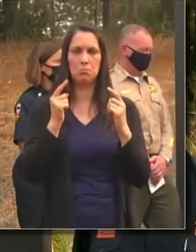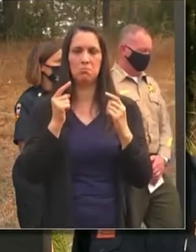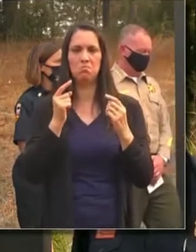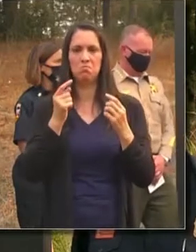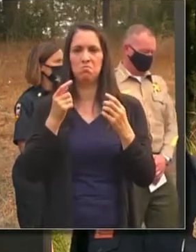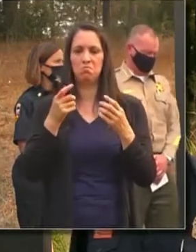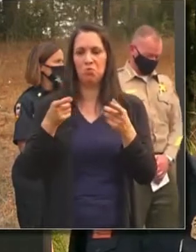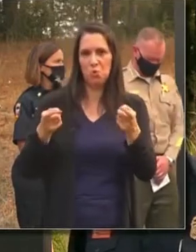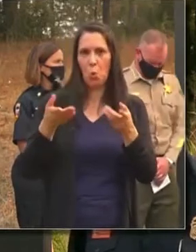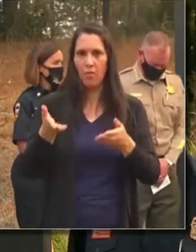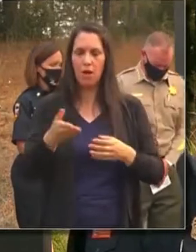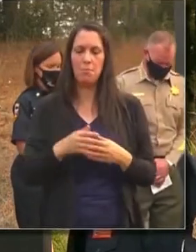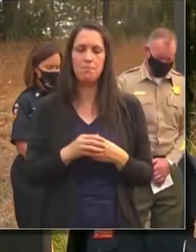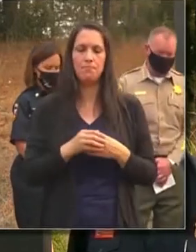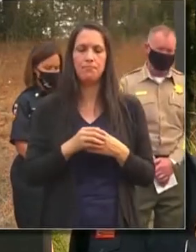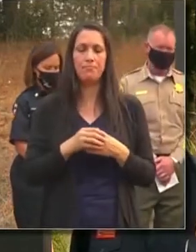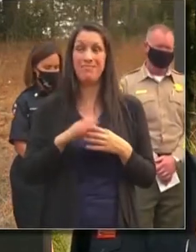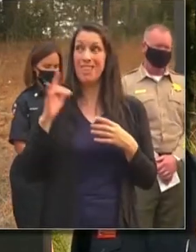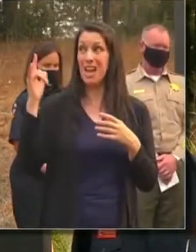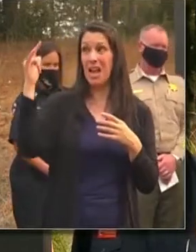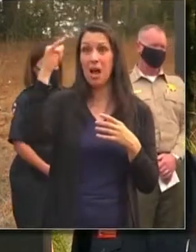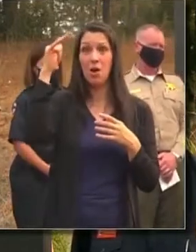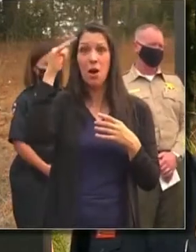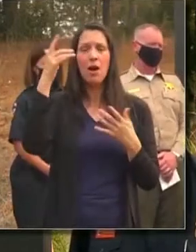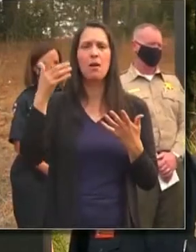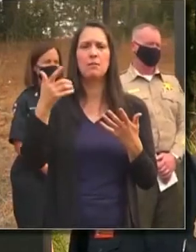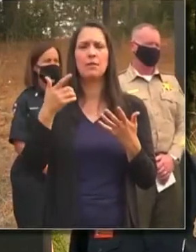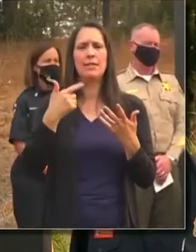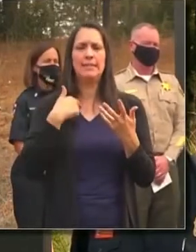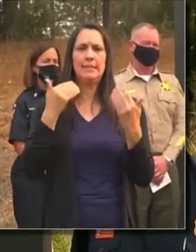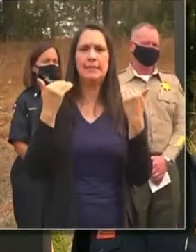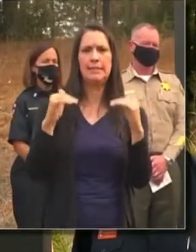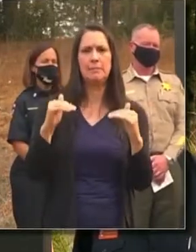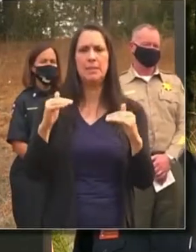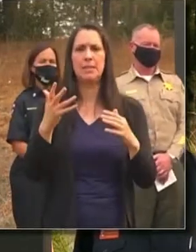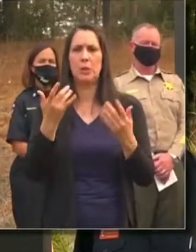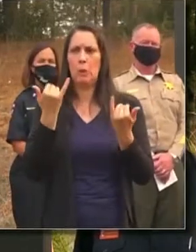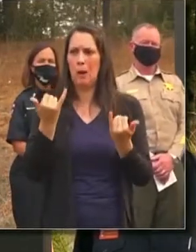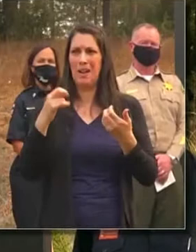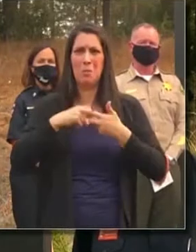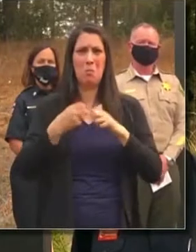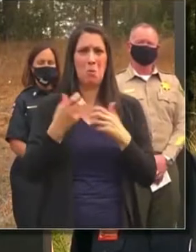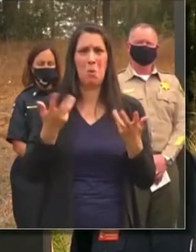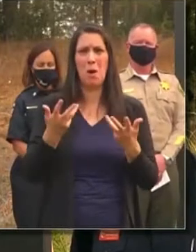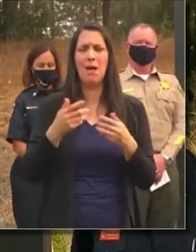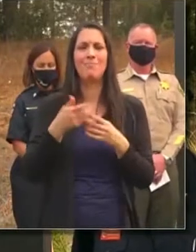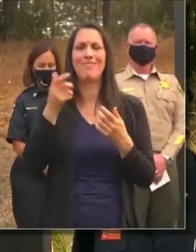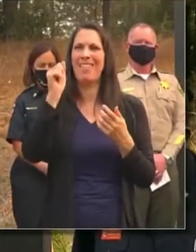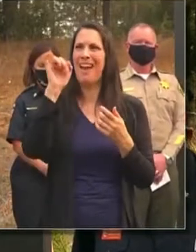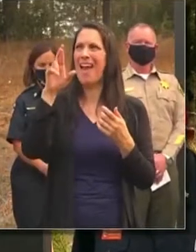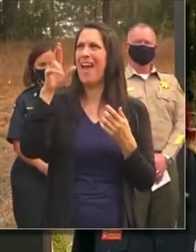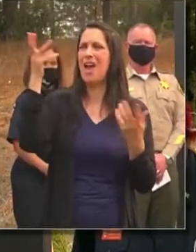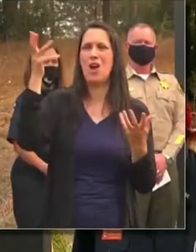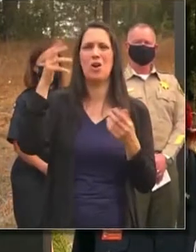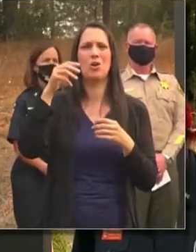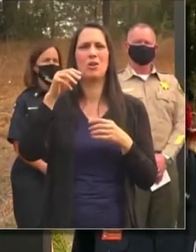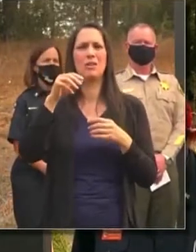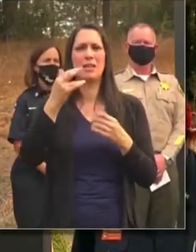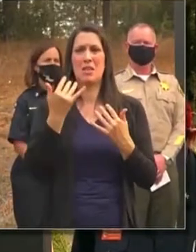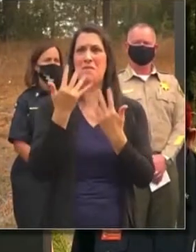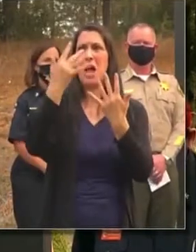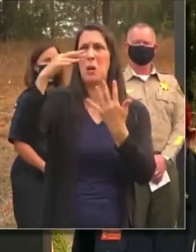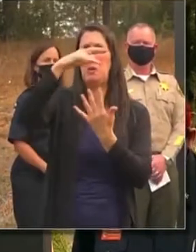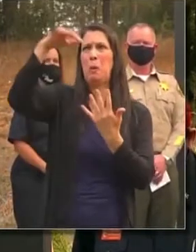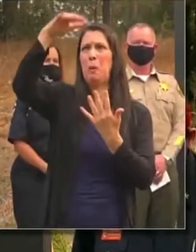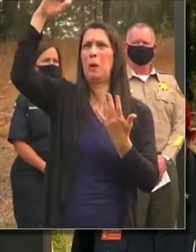en cuanto aeroplanos tenemos la disponibilidad limitada de aeroplanos el problema es las condiciones del aire que no pueden